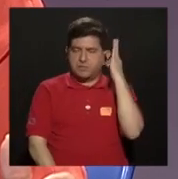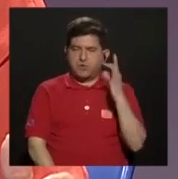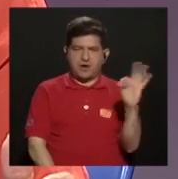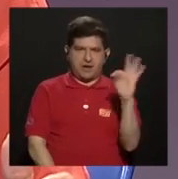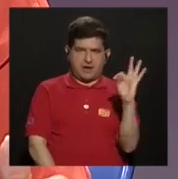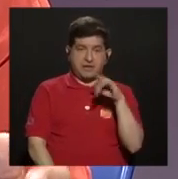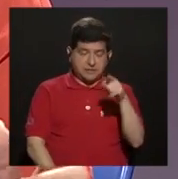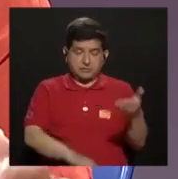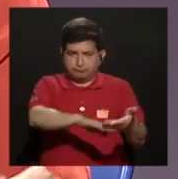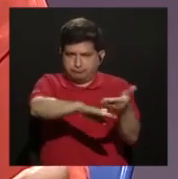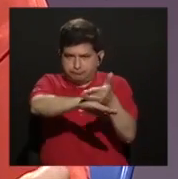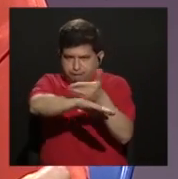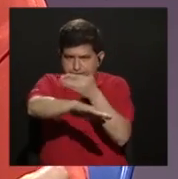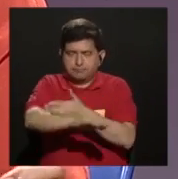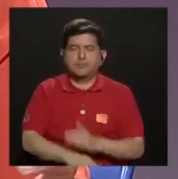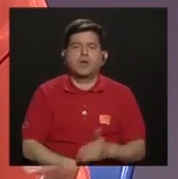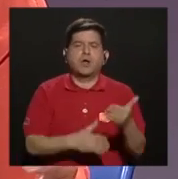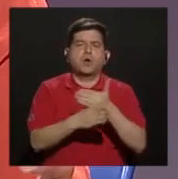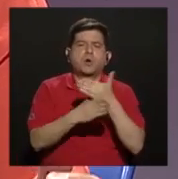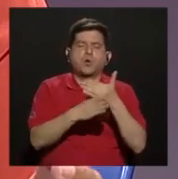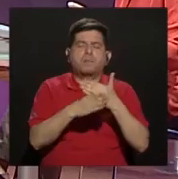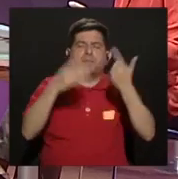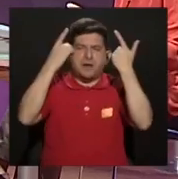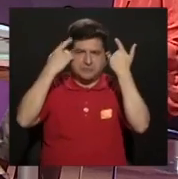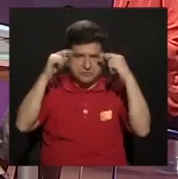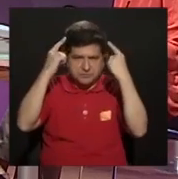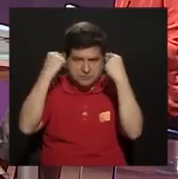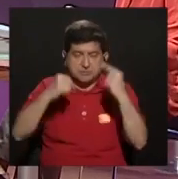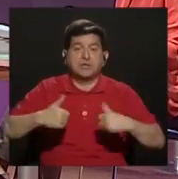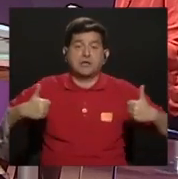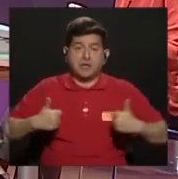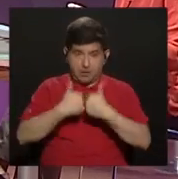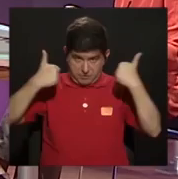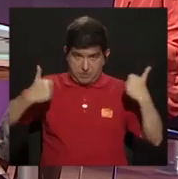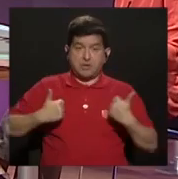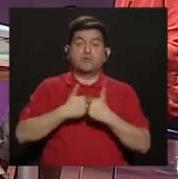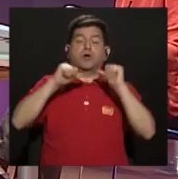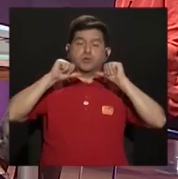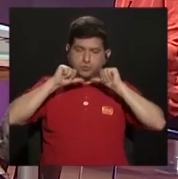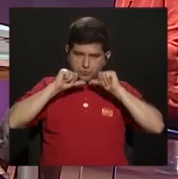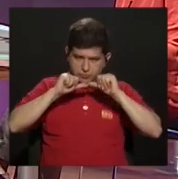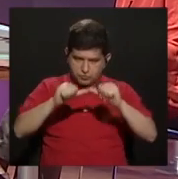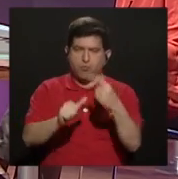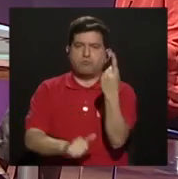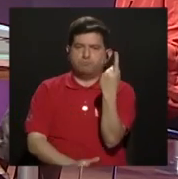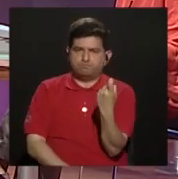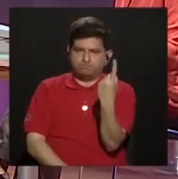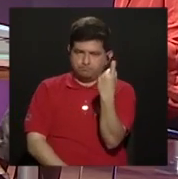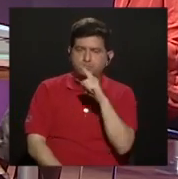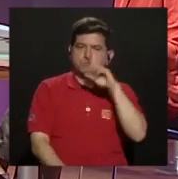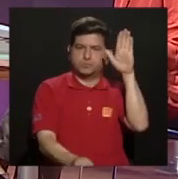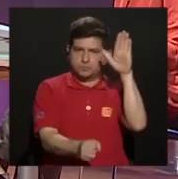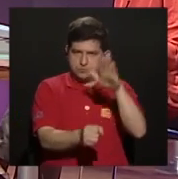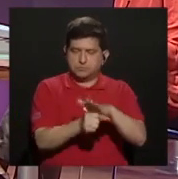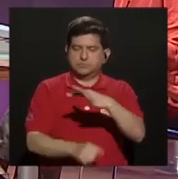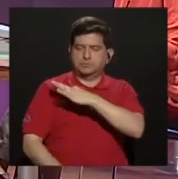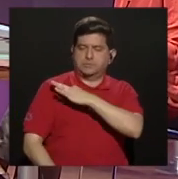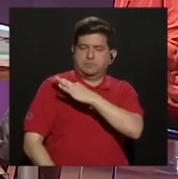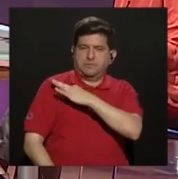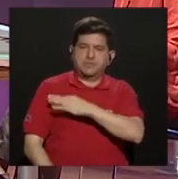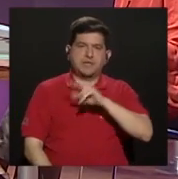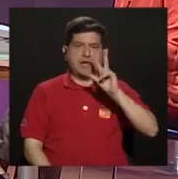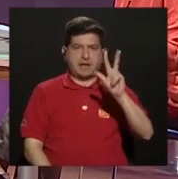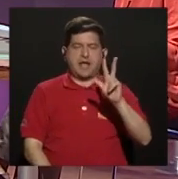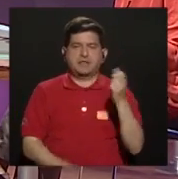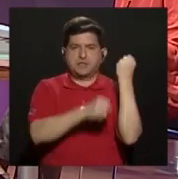estos avances. Para compartir estos logros y los retos que aún quedan por alcanzar, hemos invitado a tres